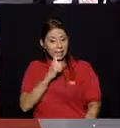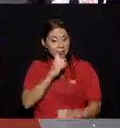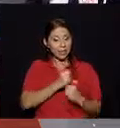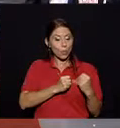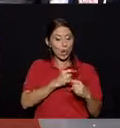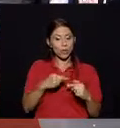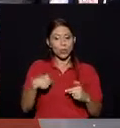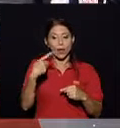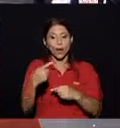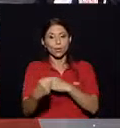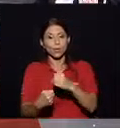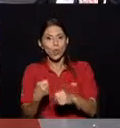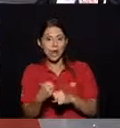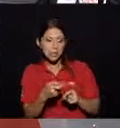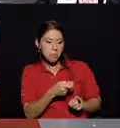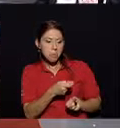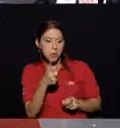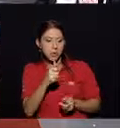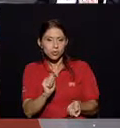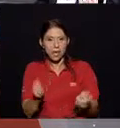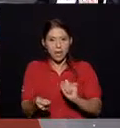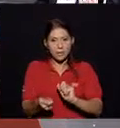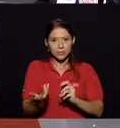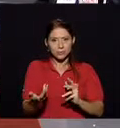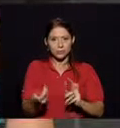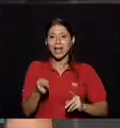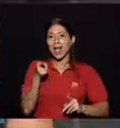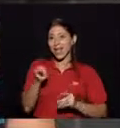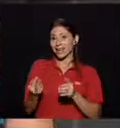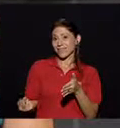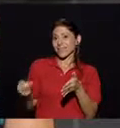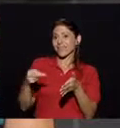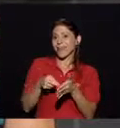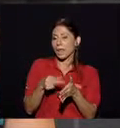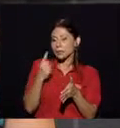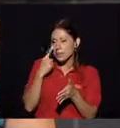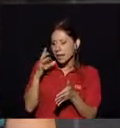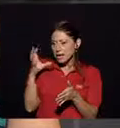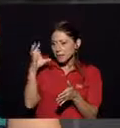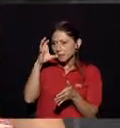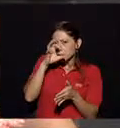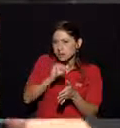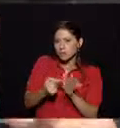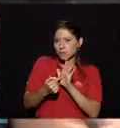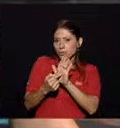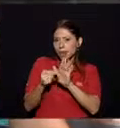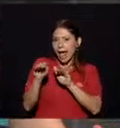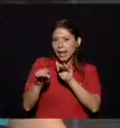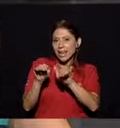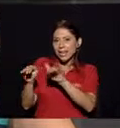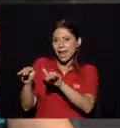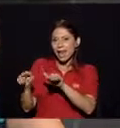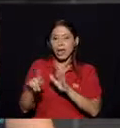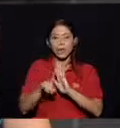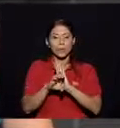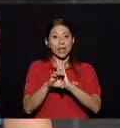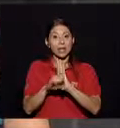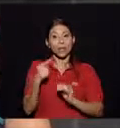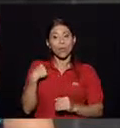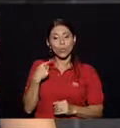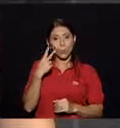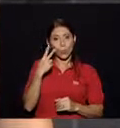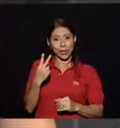año a otro. Y de ahí es donde reiteramos esas señales de alerta. porque cuando ya uno ve digamos, por ejemplo, cuando